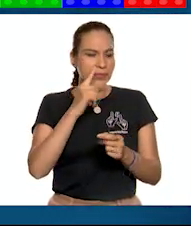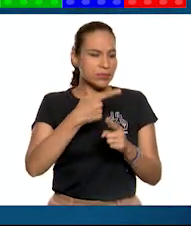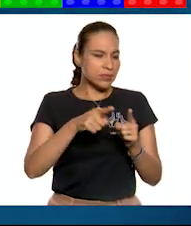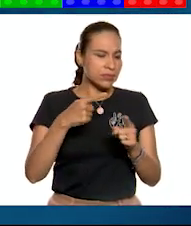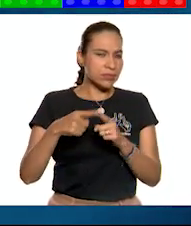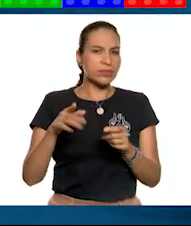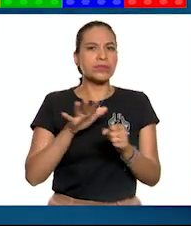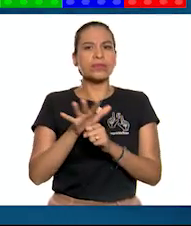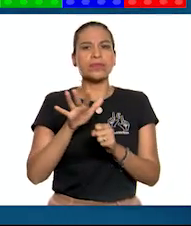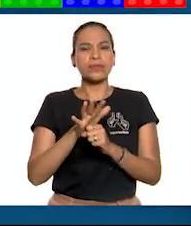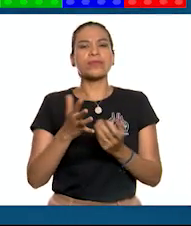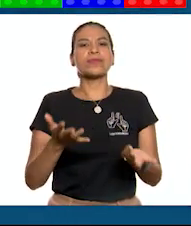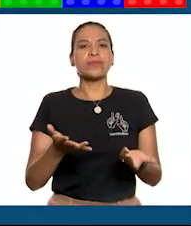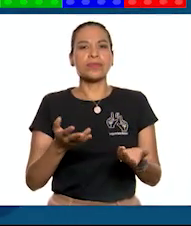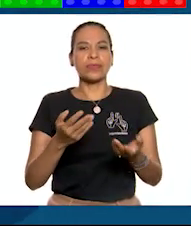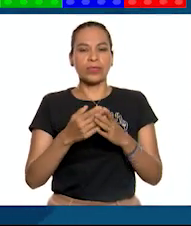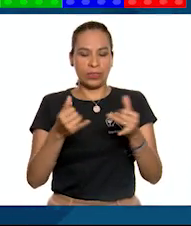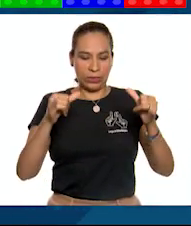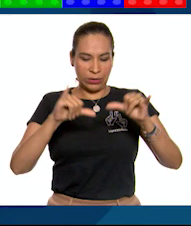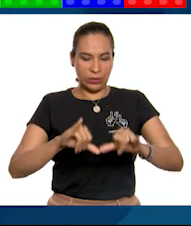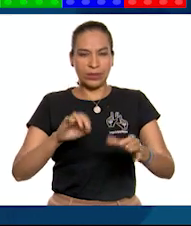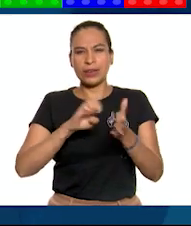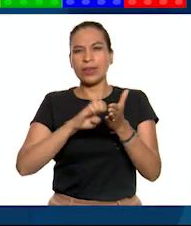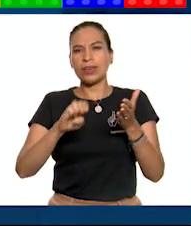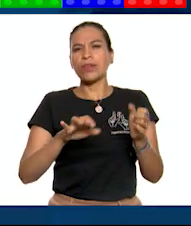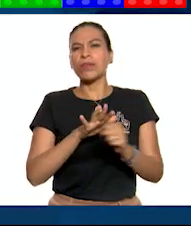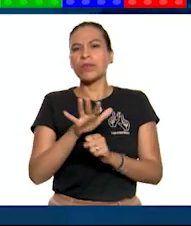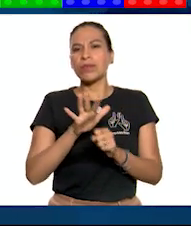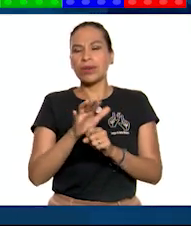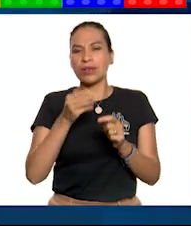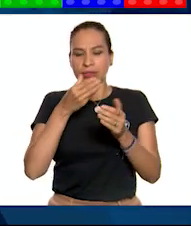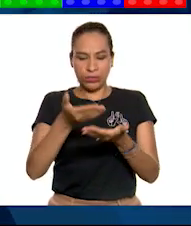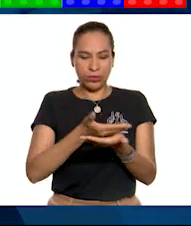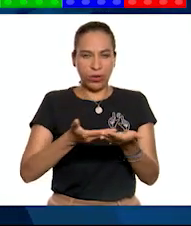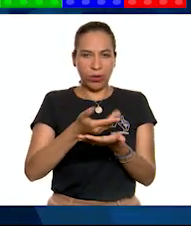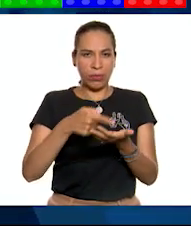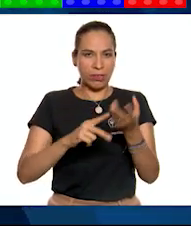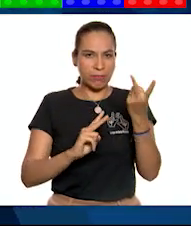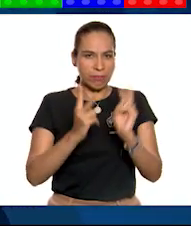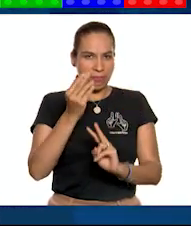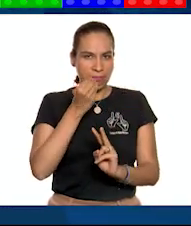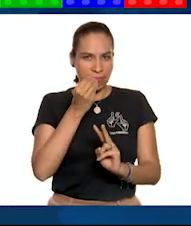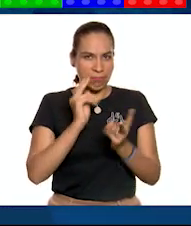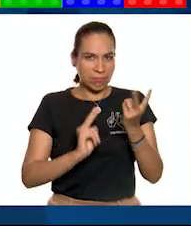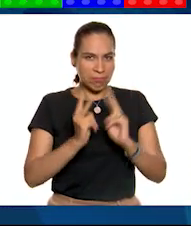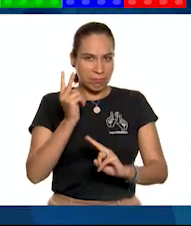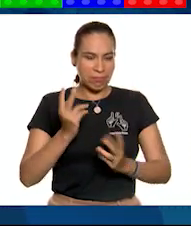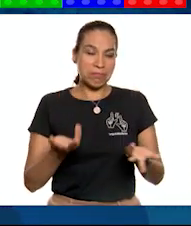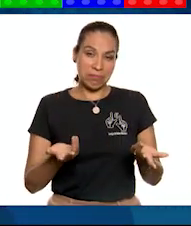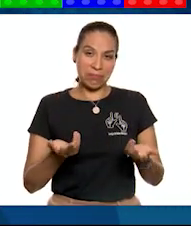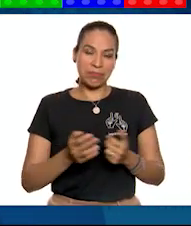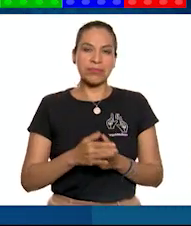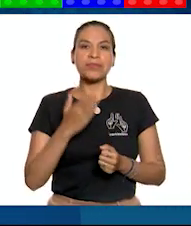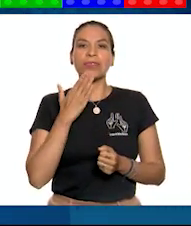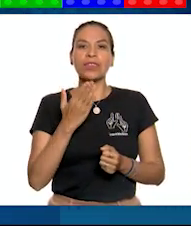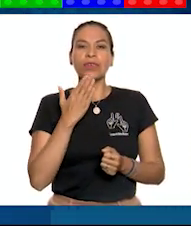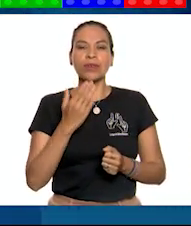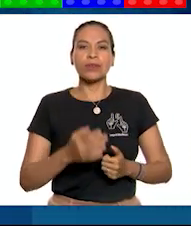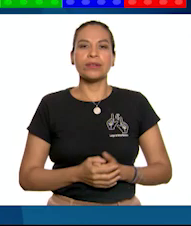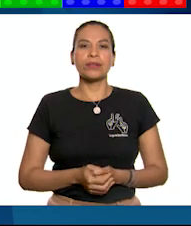distinguir los distintos ingredientes, por ejemplo, la sopa de verduras. Muy